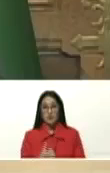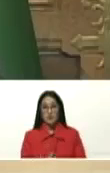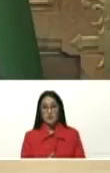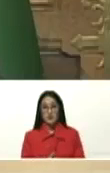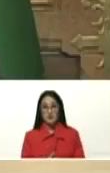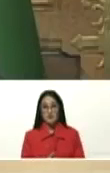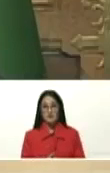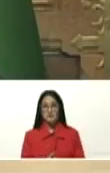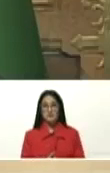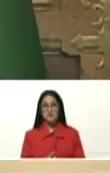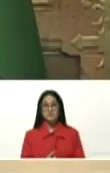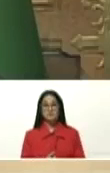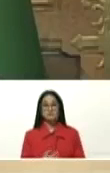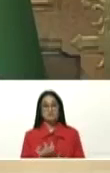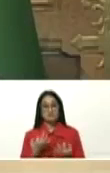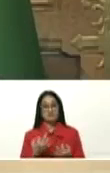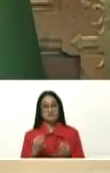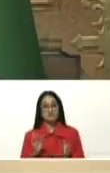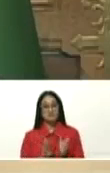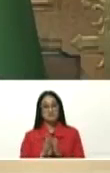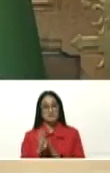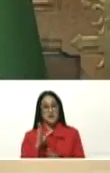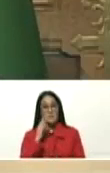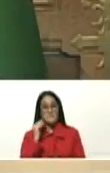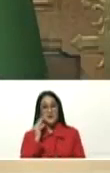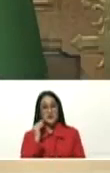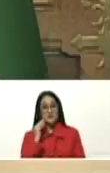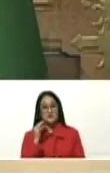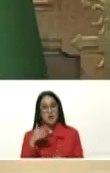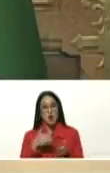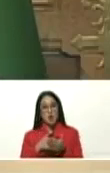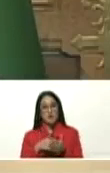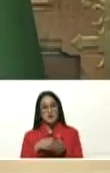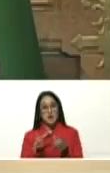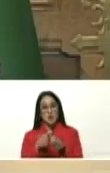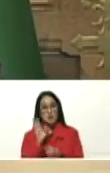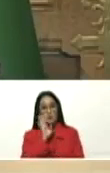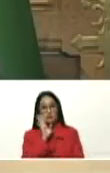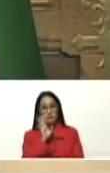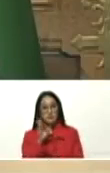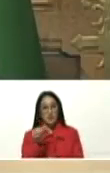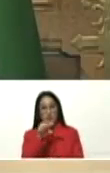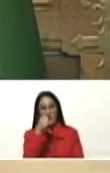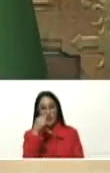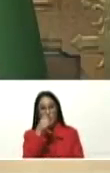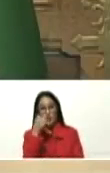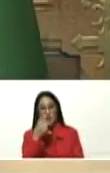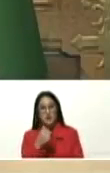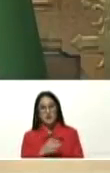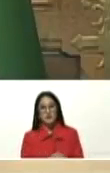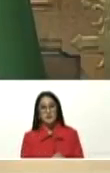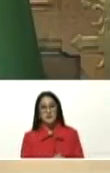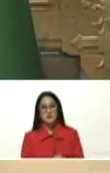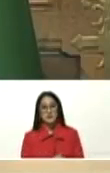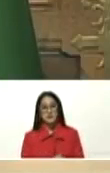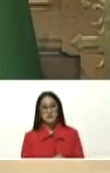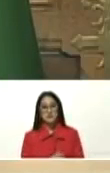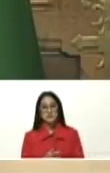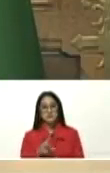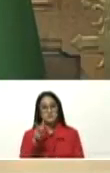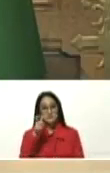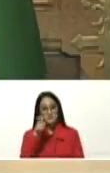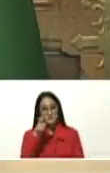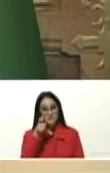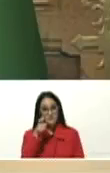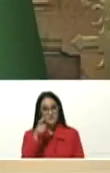la exitosa experiencia de Venezuela en la lucha contra las mafias del narcotráfico, en la inteligencia, en la